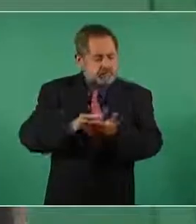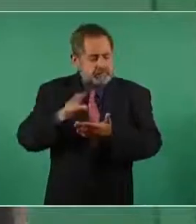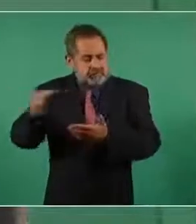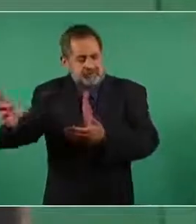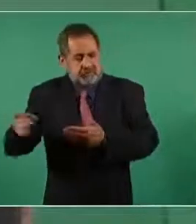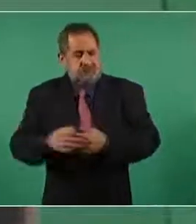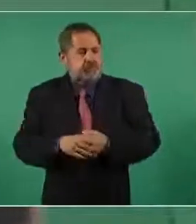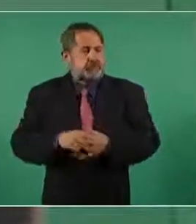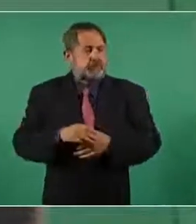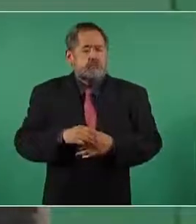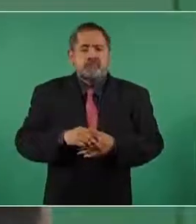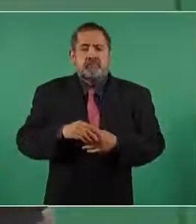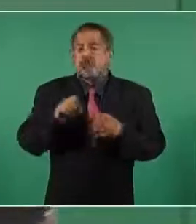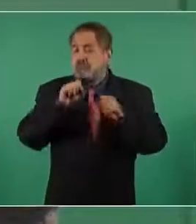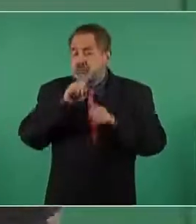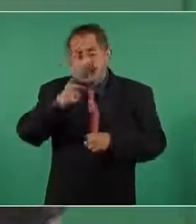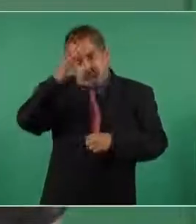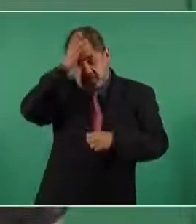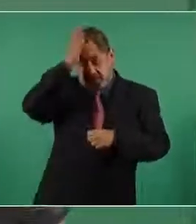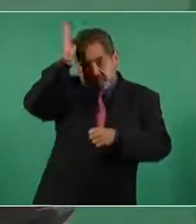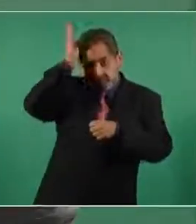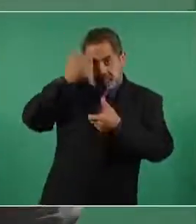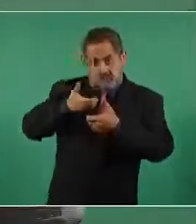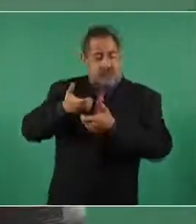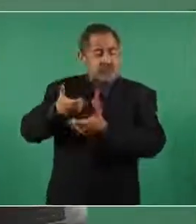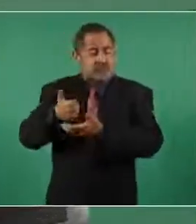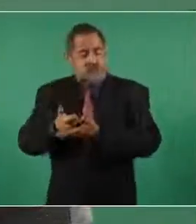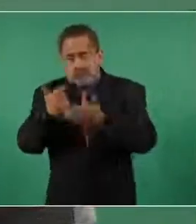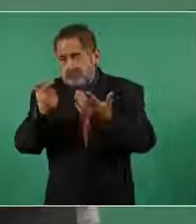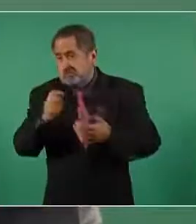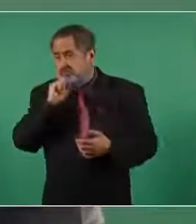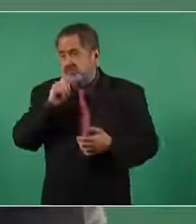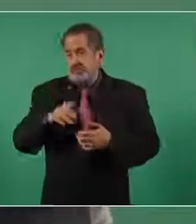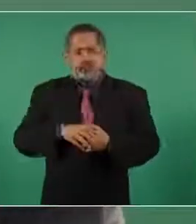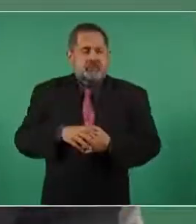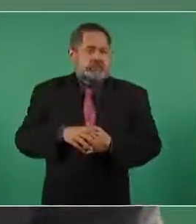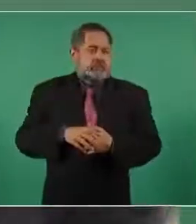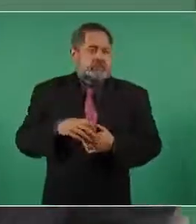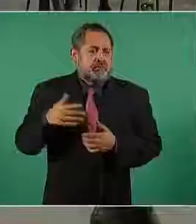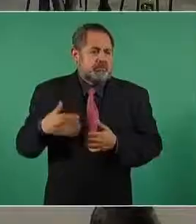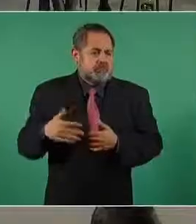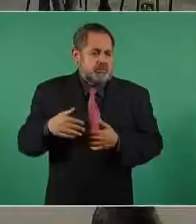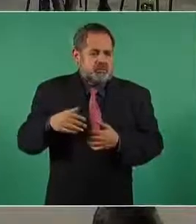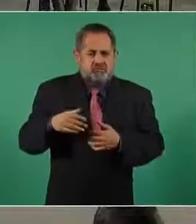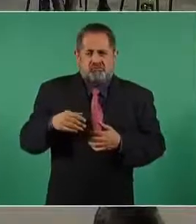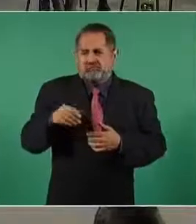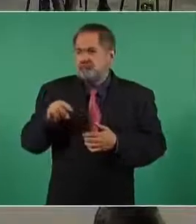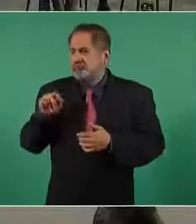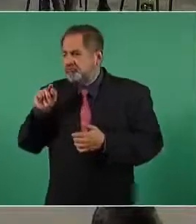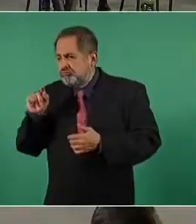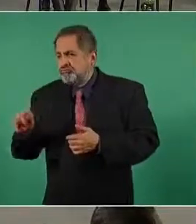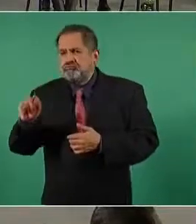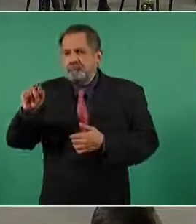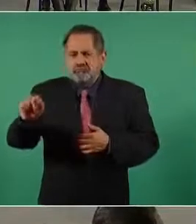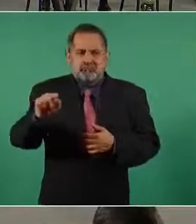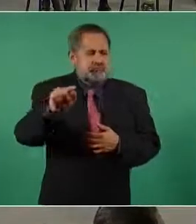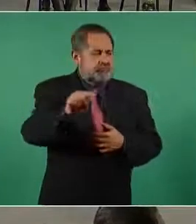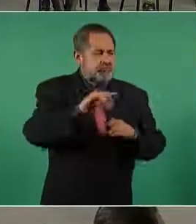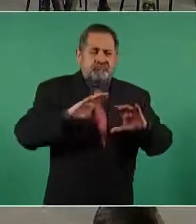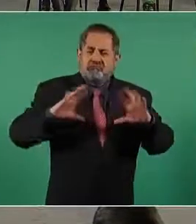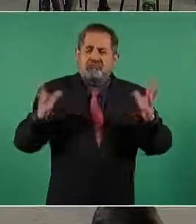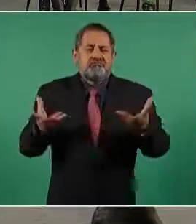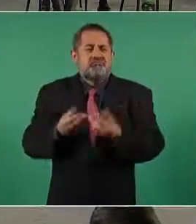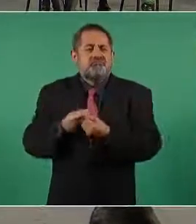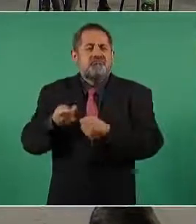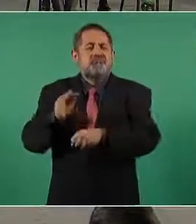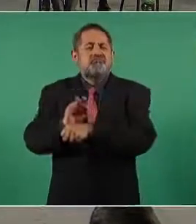Y bomberos y todos los que participan en protección